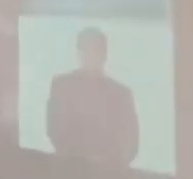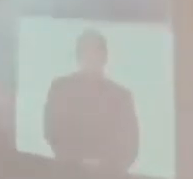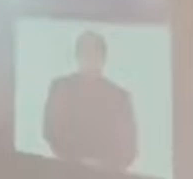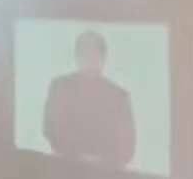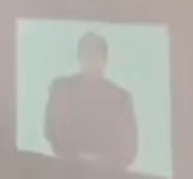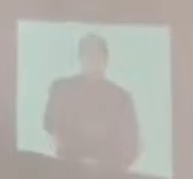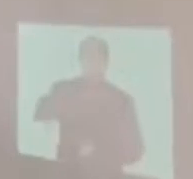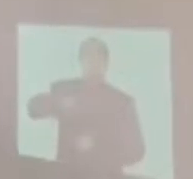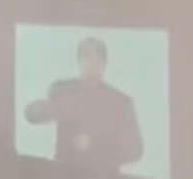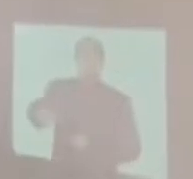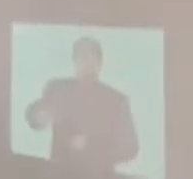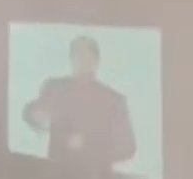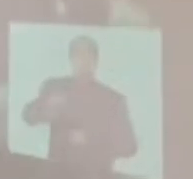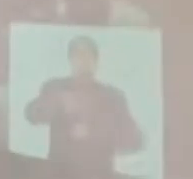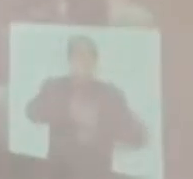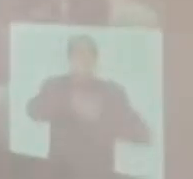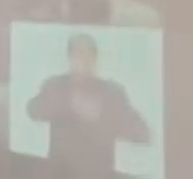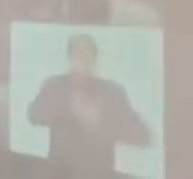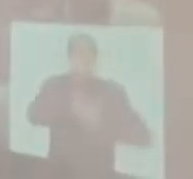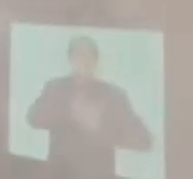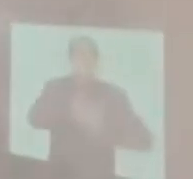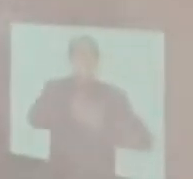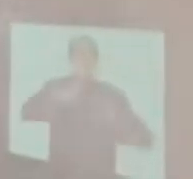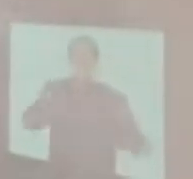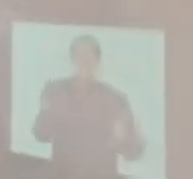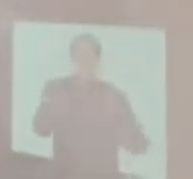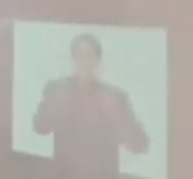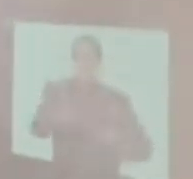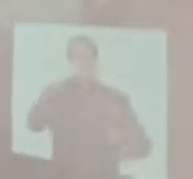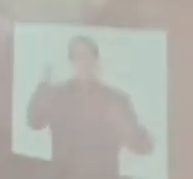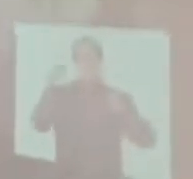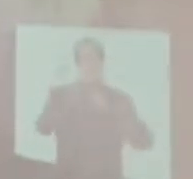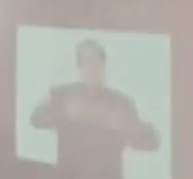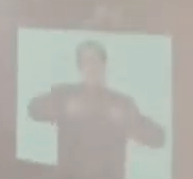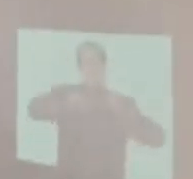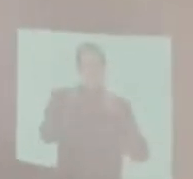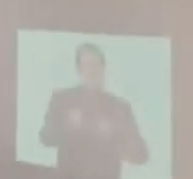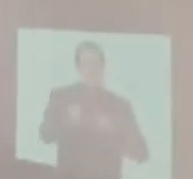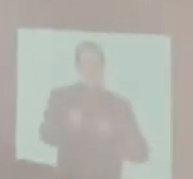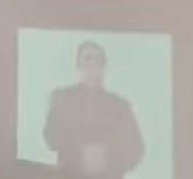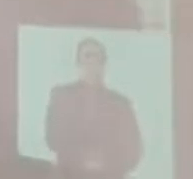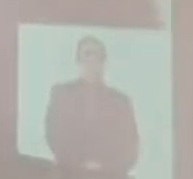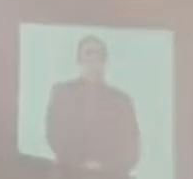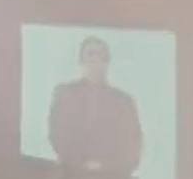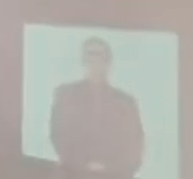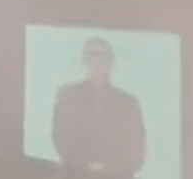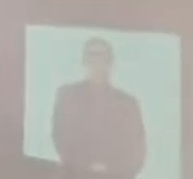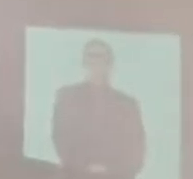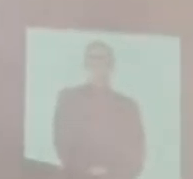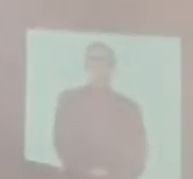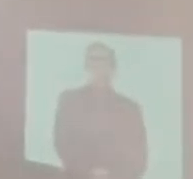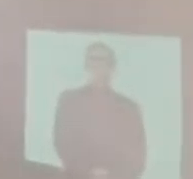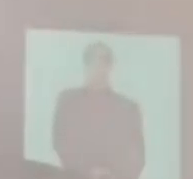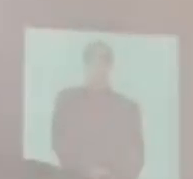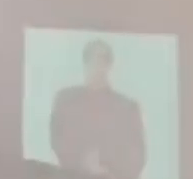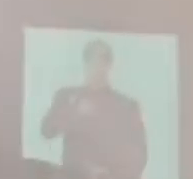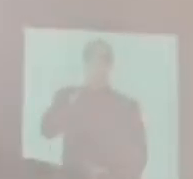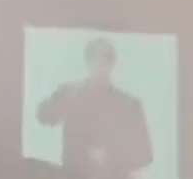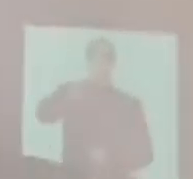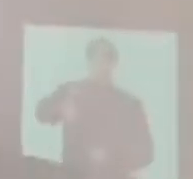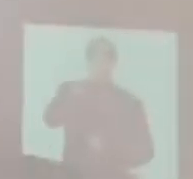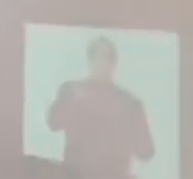Gobernamos con corazón, entusiasmo y convicción, y honrados de servir a este